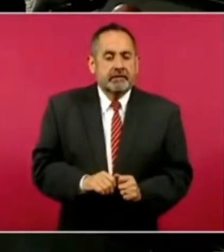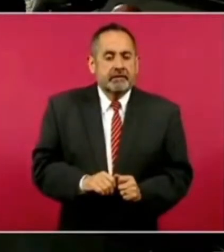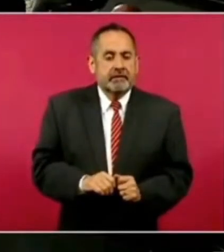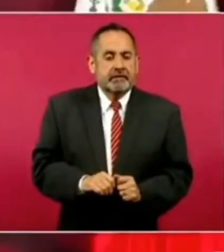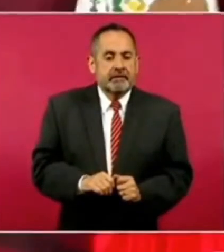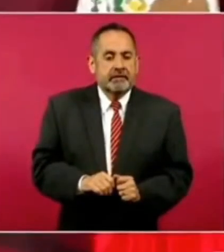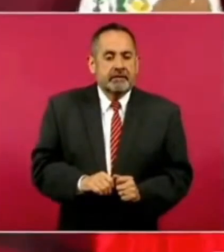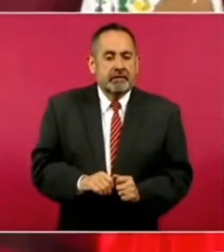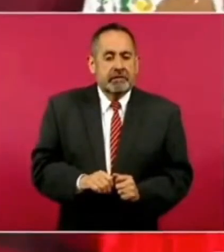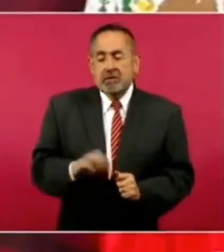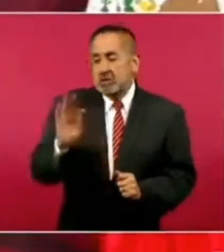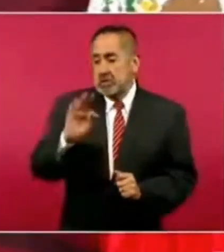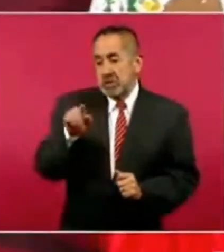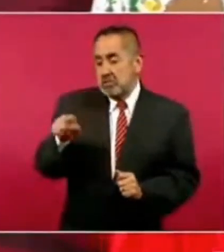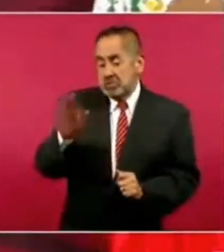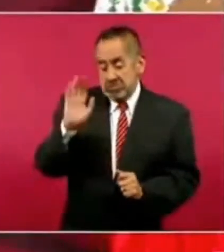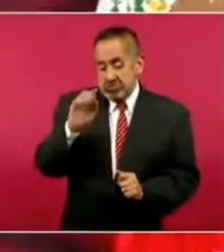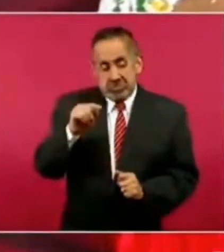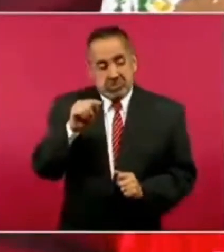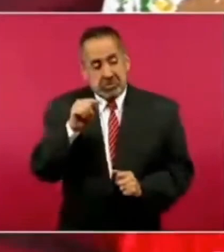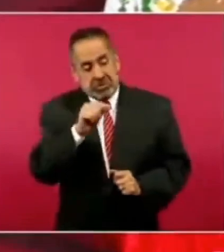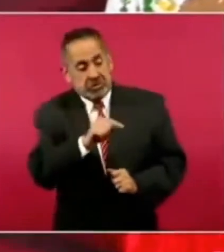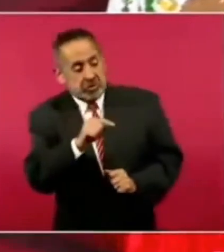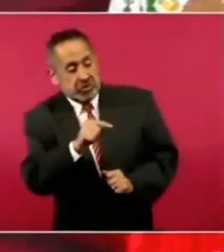No debe descartarse porque